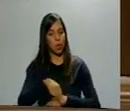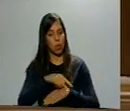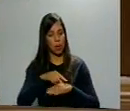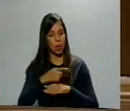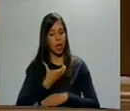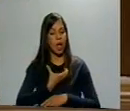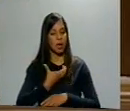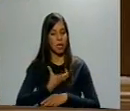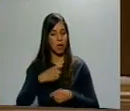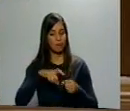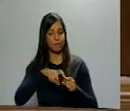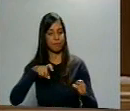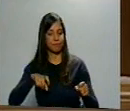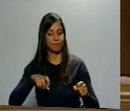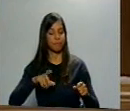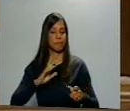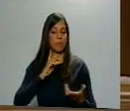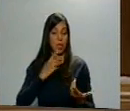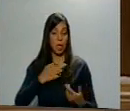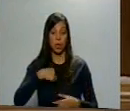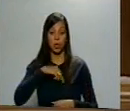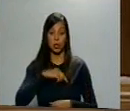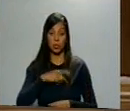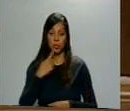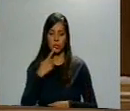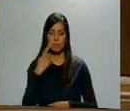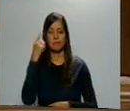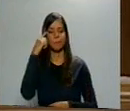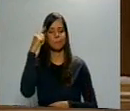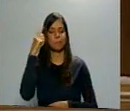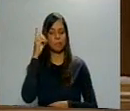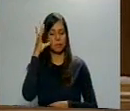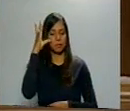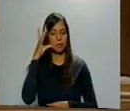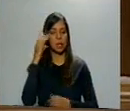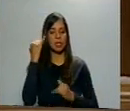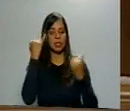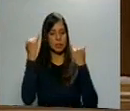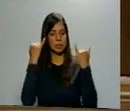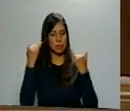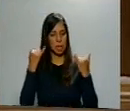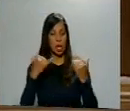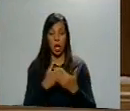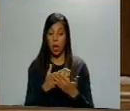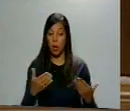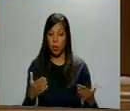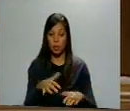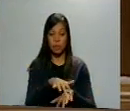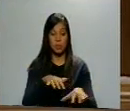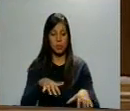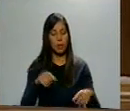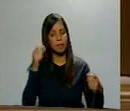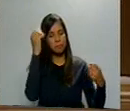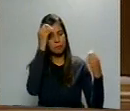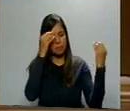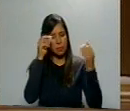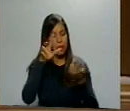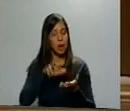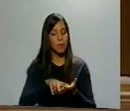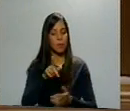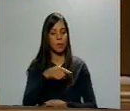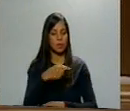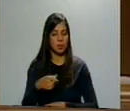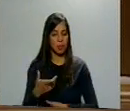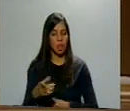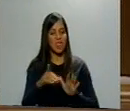venezolanos. En razón de ello, nosotros hemos propuesto y queremos someterlo a la consideración de esta plenaria que se apruebe